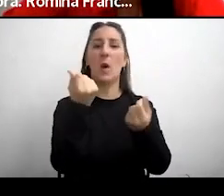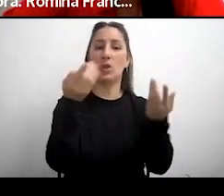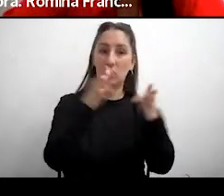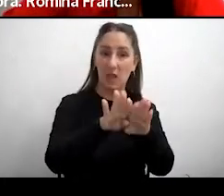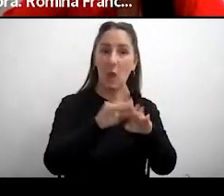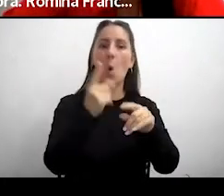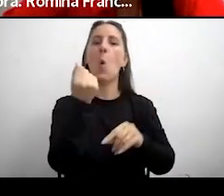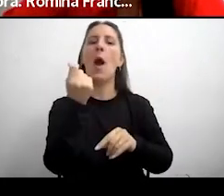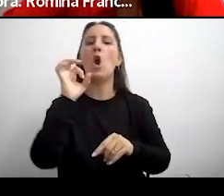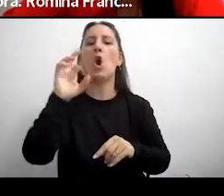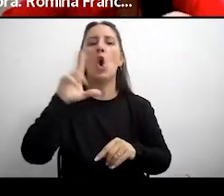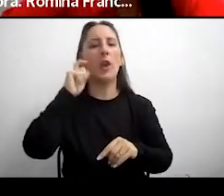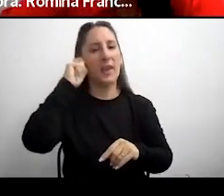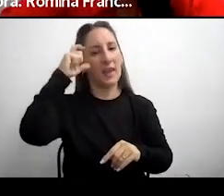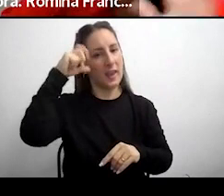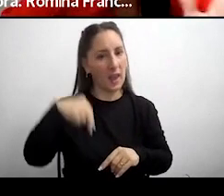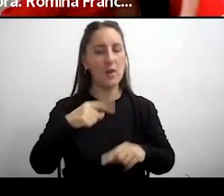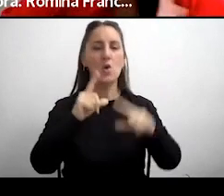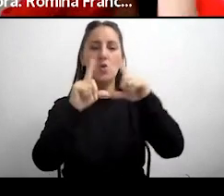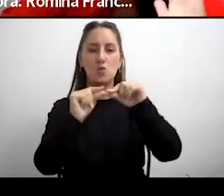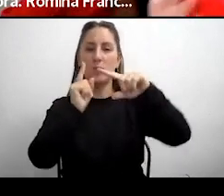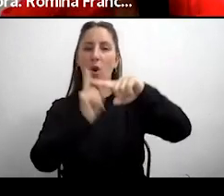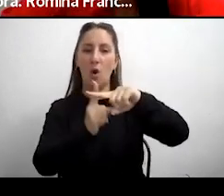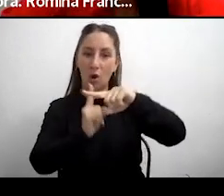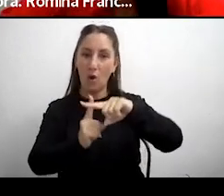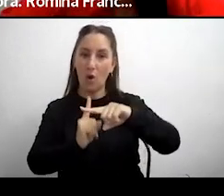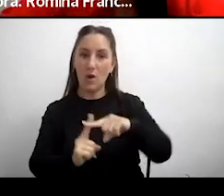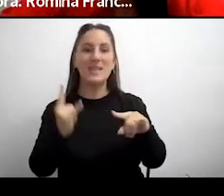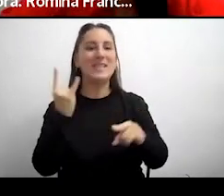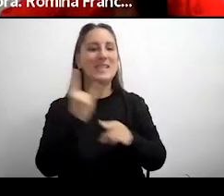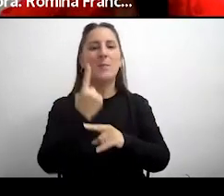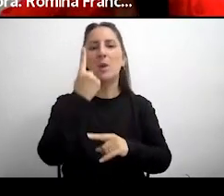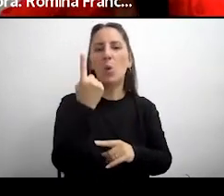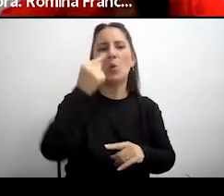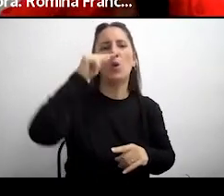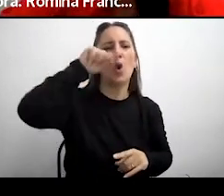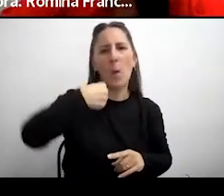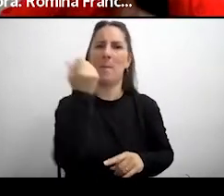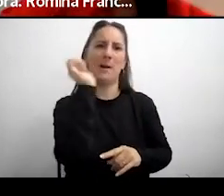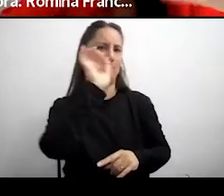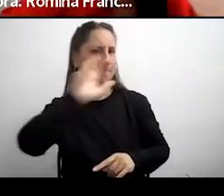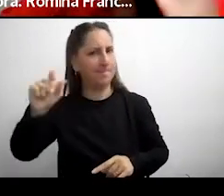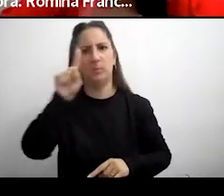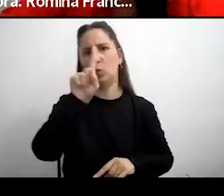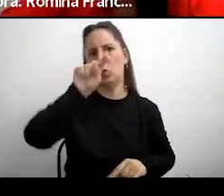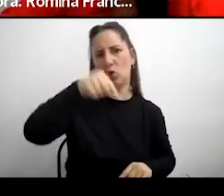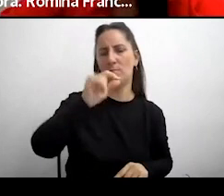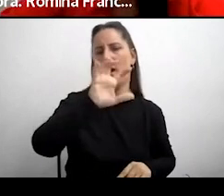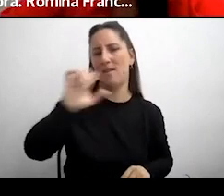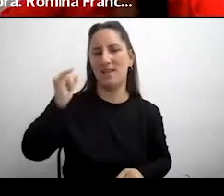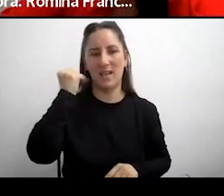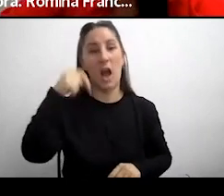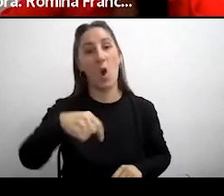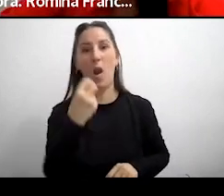de origen. Vamos sacando estos numeritos que siempre nos van a dar 1, algo. Ya ahora están dando